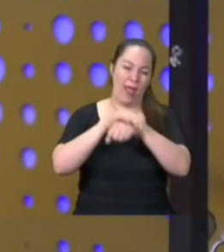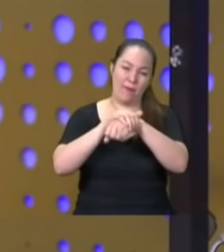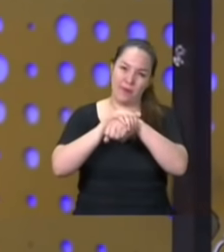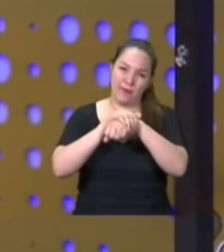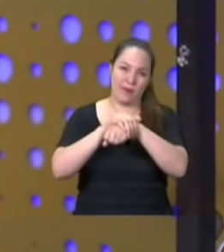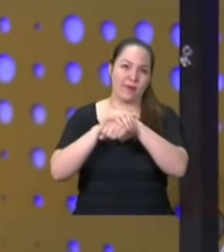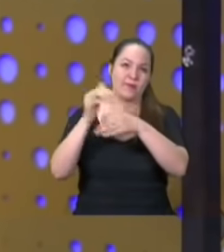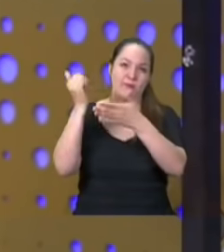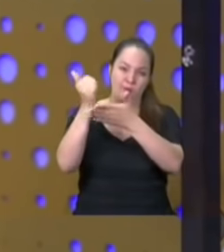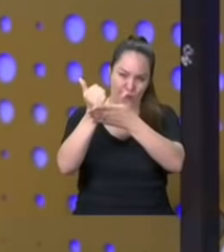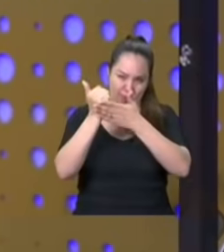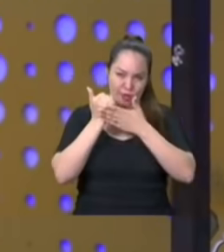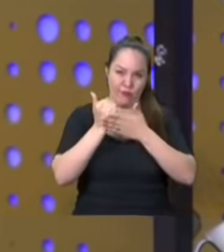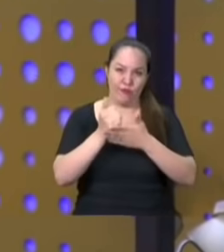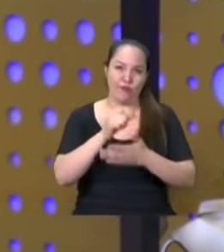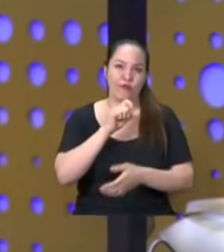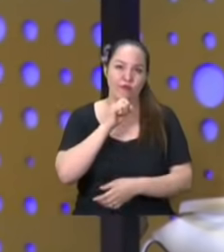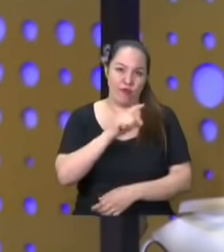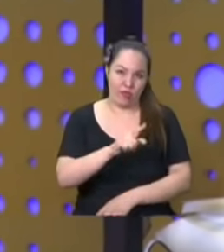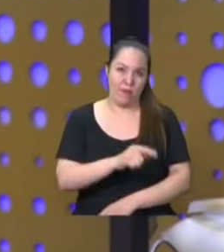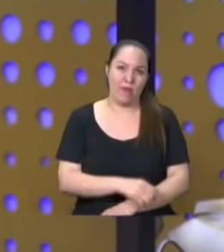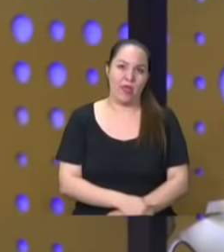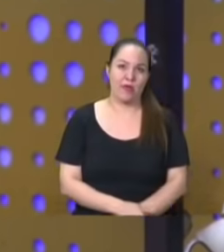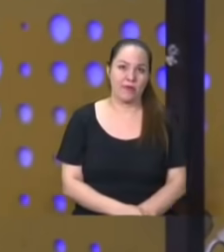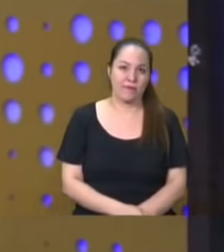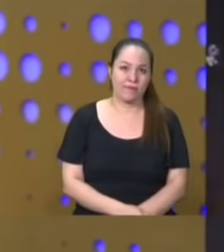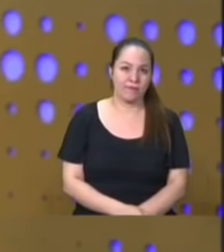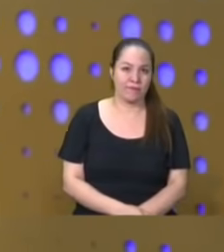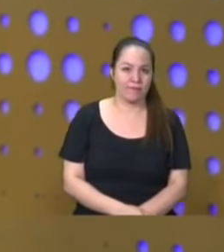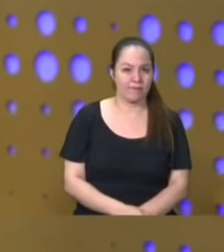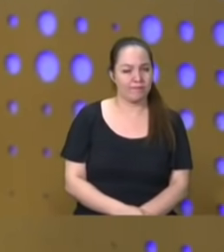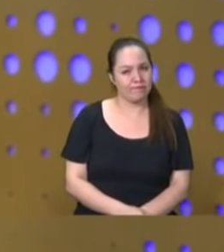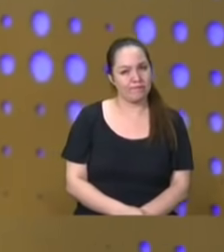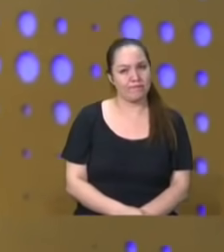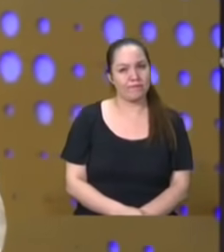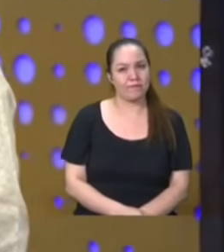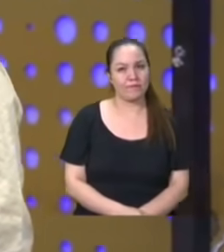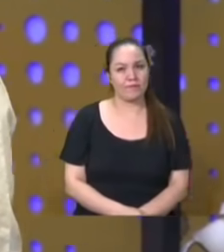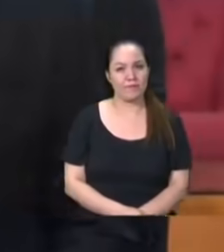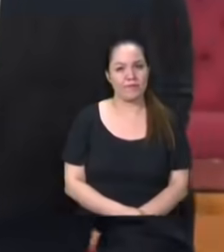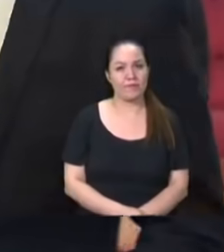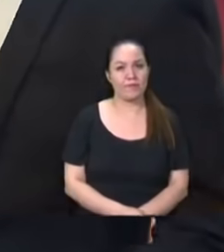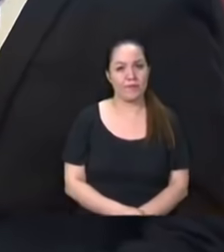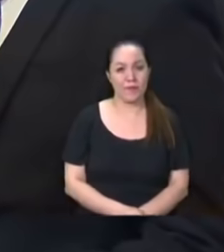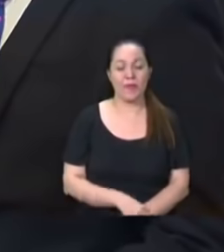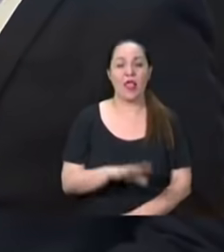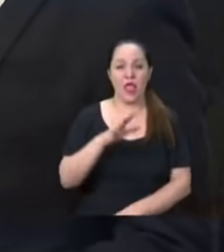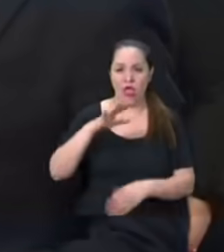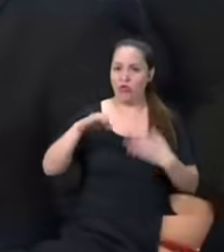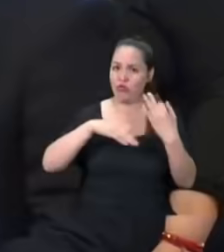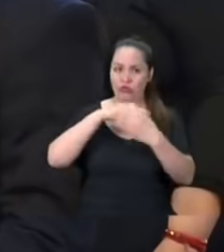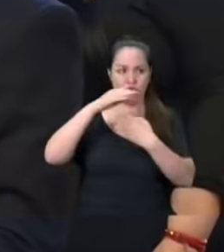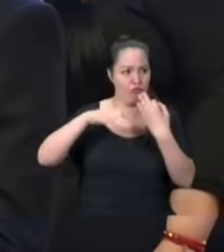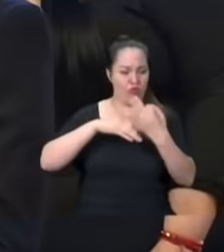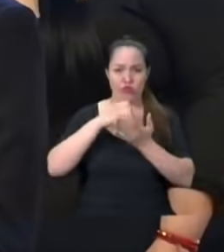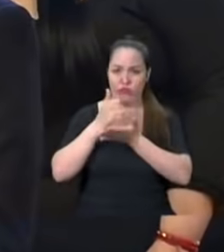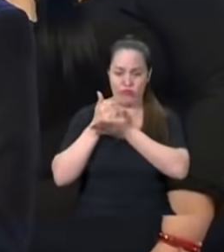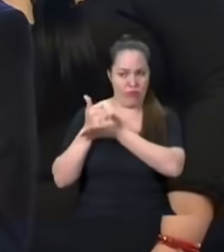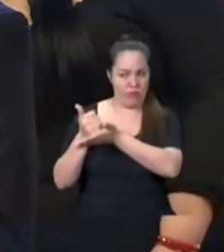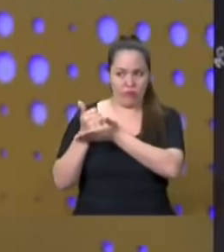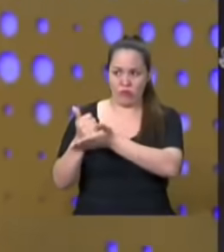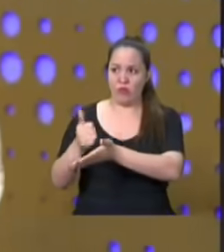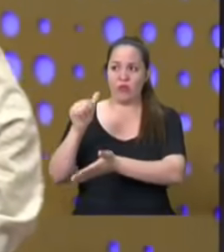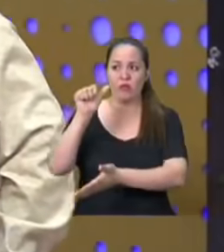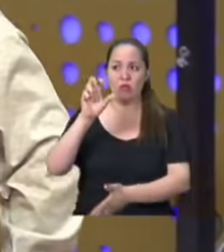Muy bien. Yo te ayudo Morosis. Si me lavas en la camioneta. ¡Cállate! Vamos a ayudarlo, ¿está bien? Vamos a ayudar. Sí, hay que hacer claro